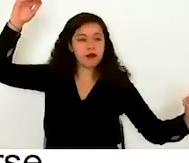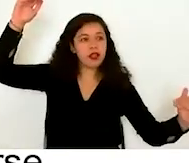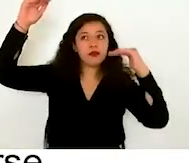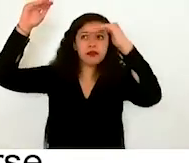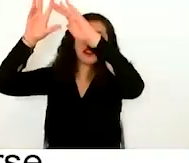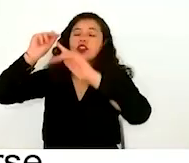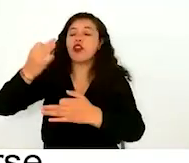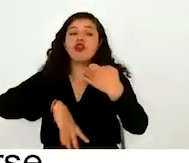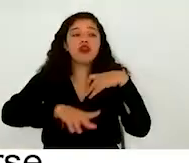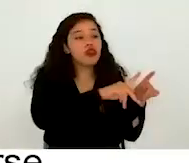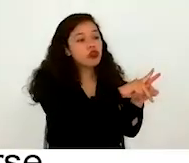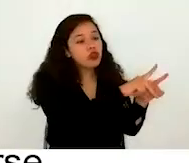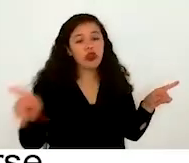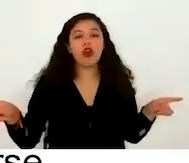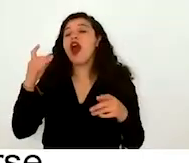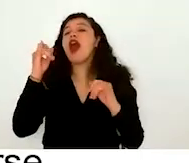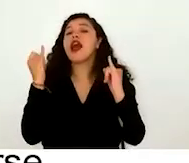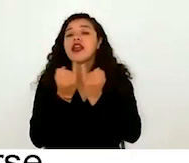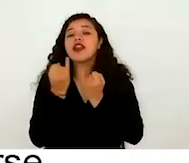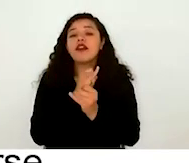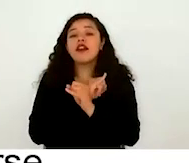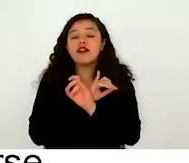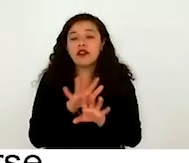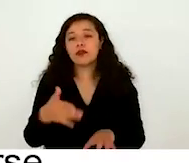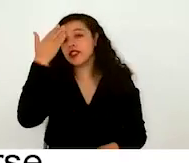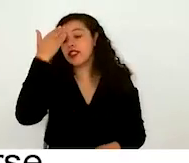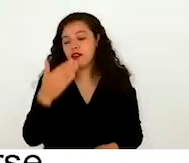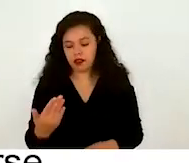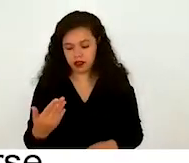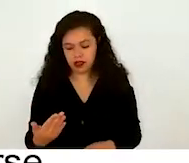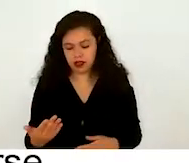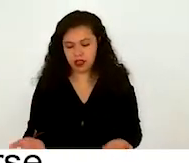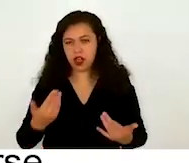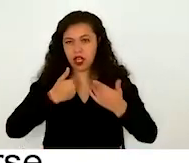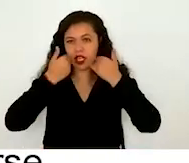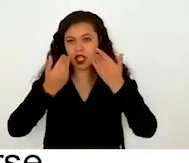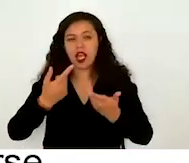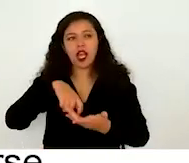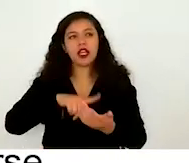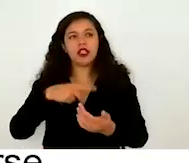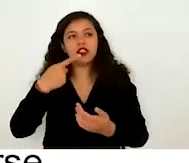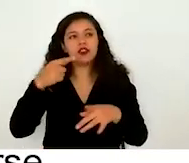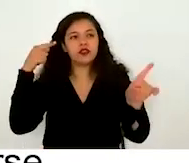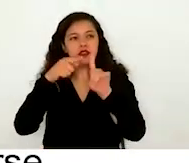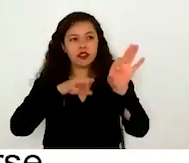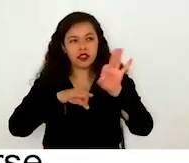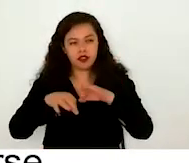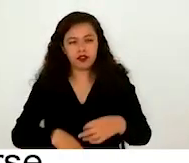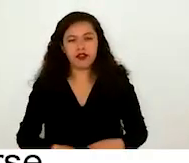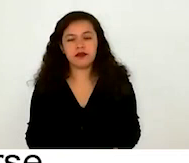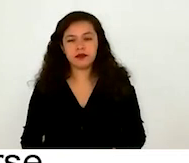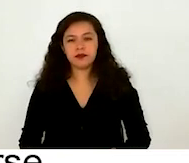podemos saber qué es lo que nosotros lo que los que se pretende dentro de los objetivos del trabajo